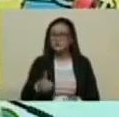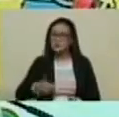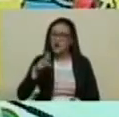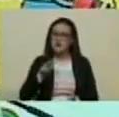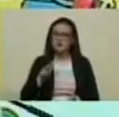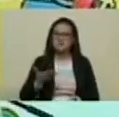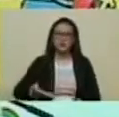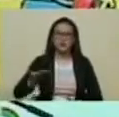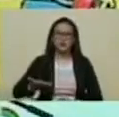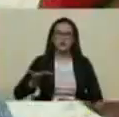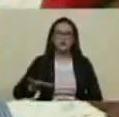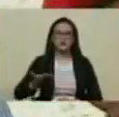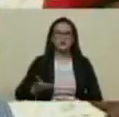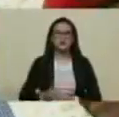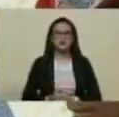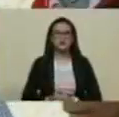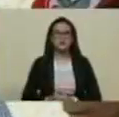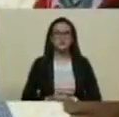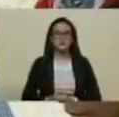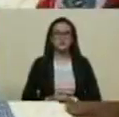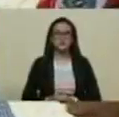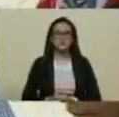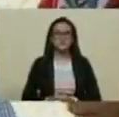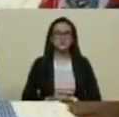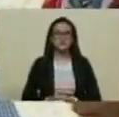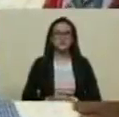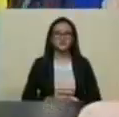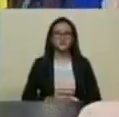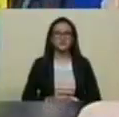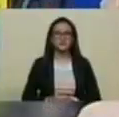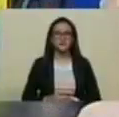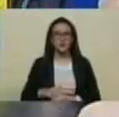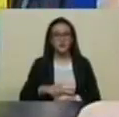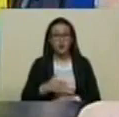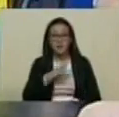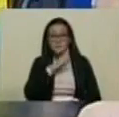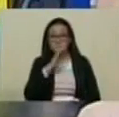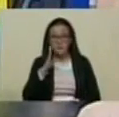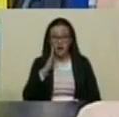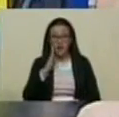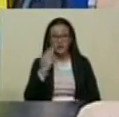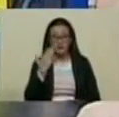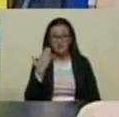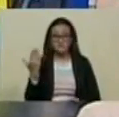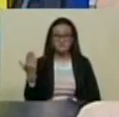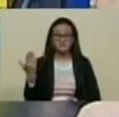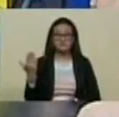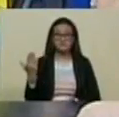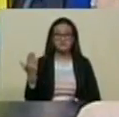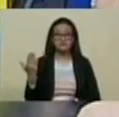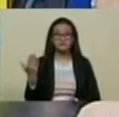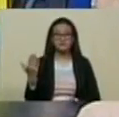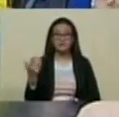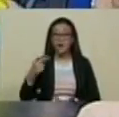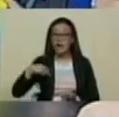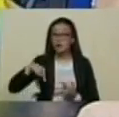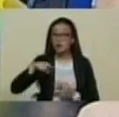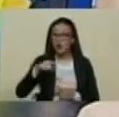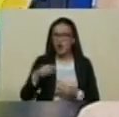nosotros podemos hacer. ¿Por qué? Porque fíjense, muchachas, madres, a nosotros nos